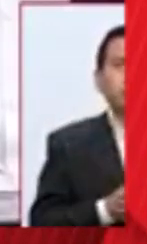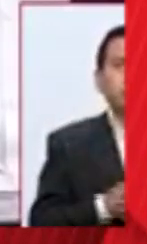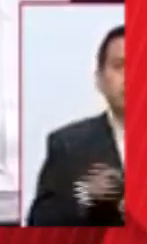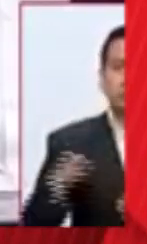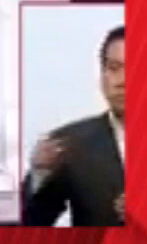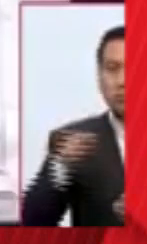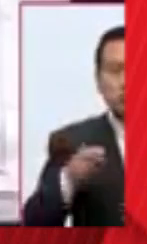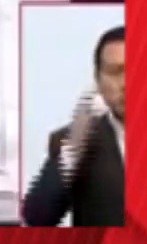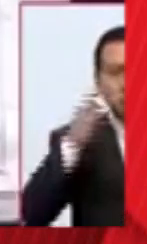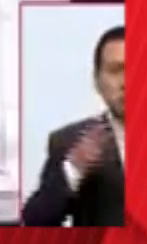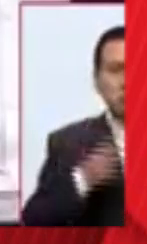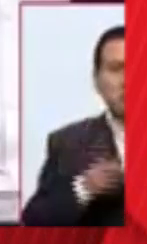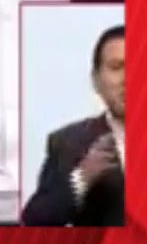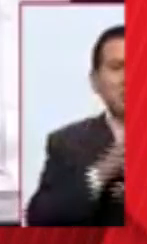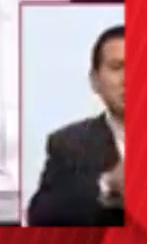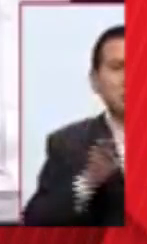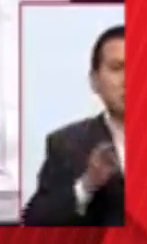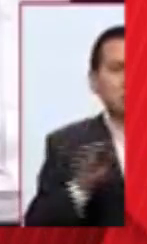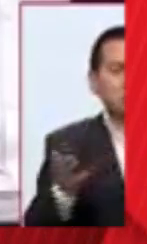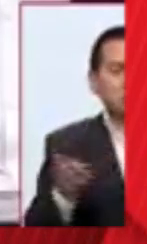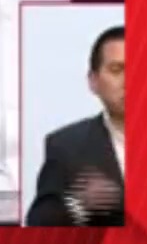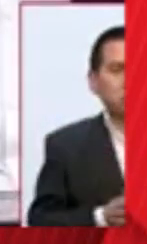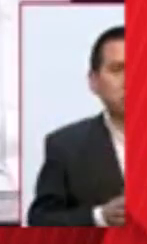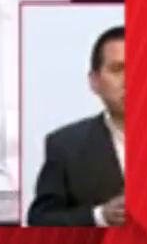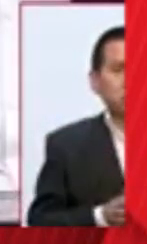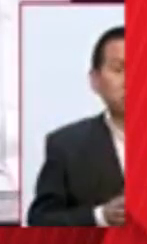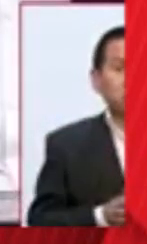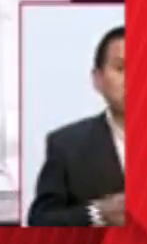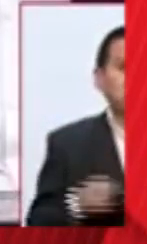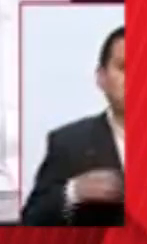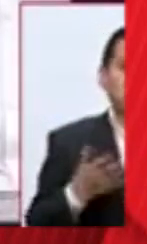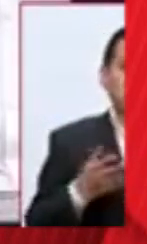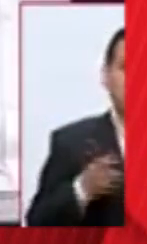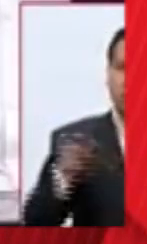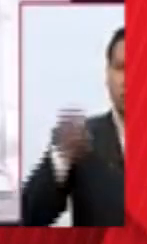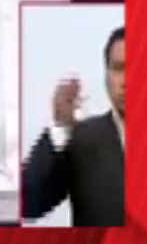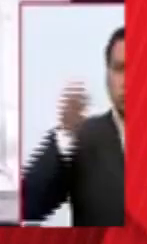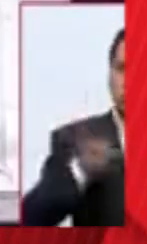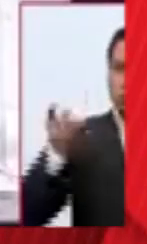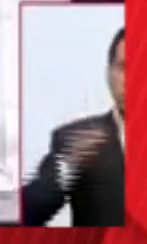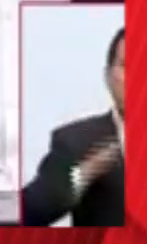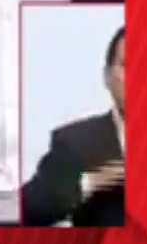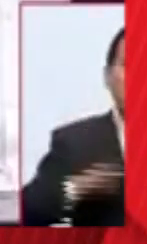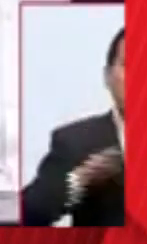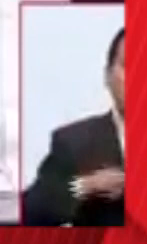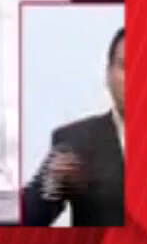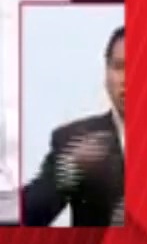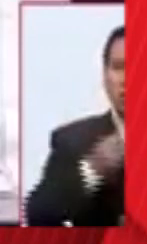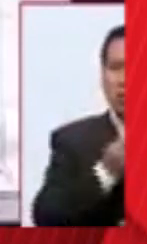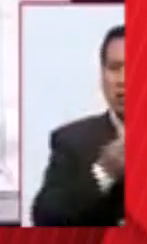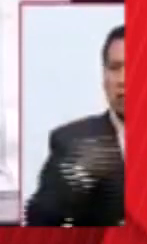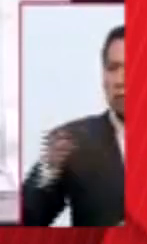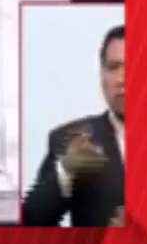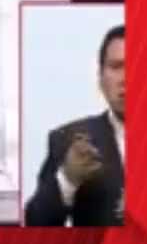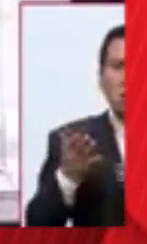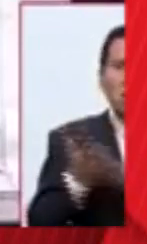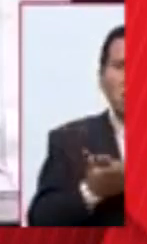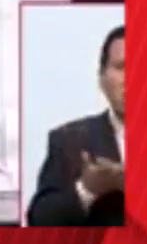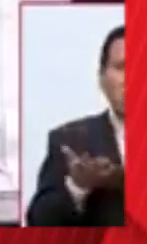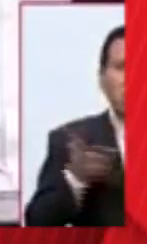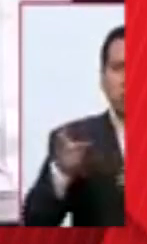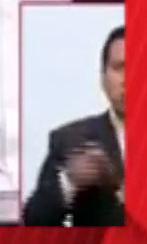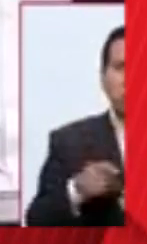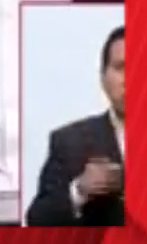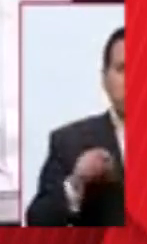mucho respeto a la verdad. Y yo no sé por qué la justicia perdona a algunos golpistas, por ejemplo,